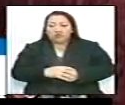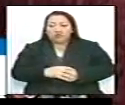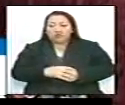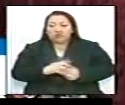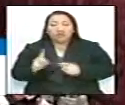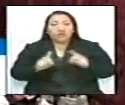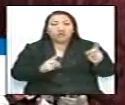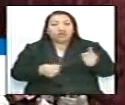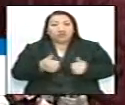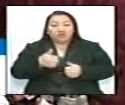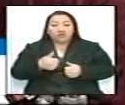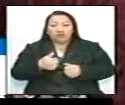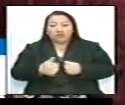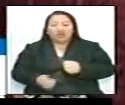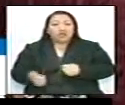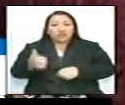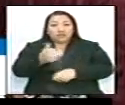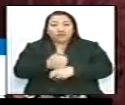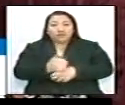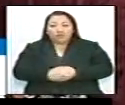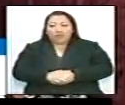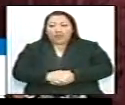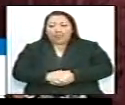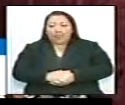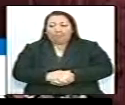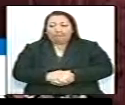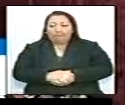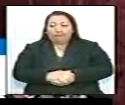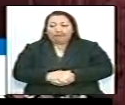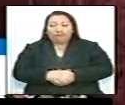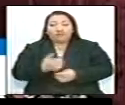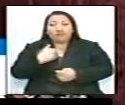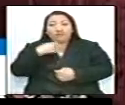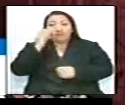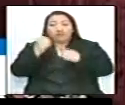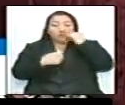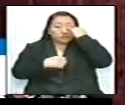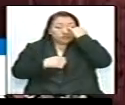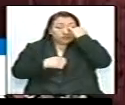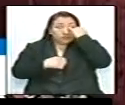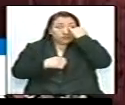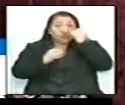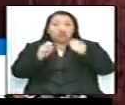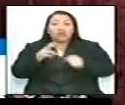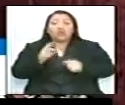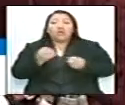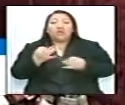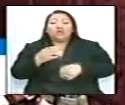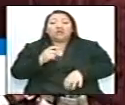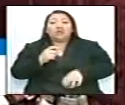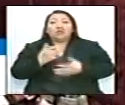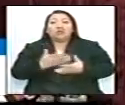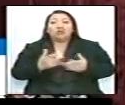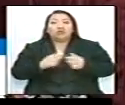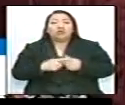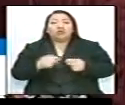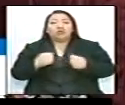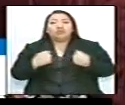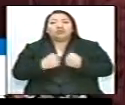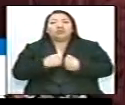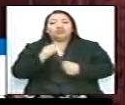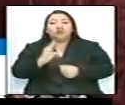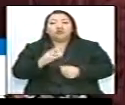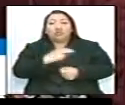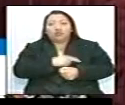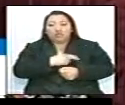electoral máximo. Yo creo que acá se están diciendo muchas cosas que afectan su honorabilidad y yo